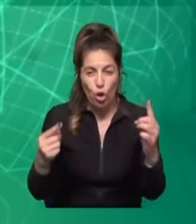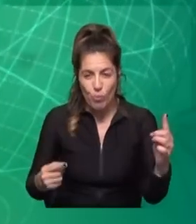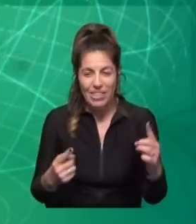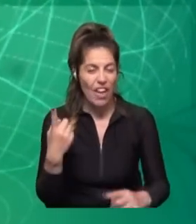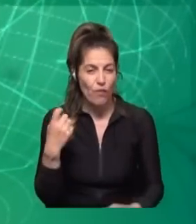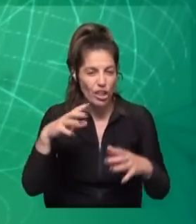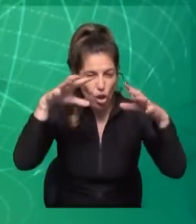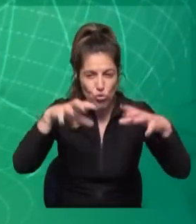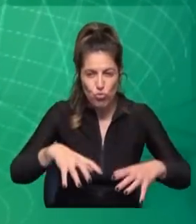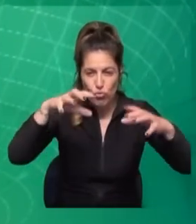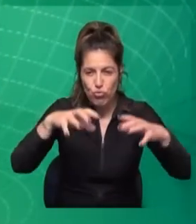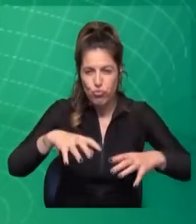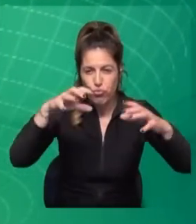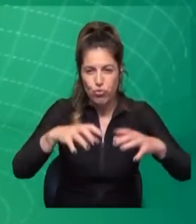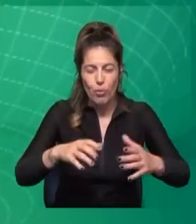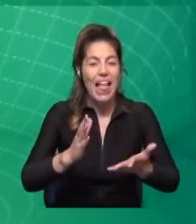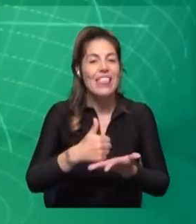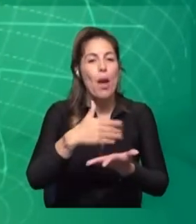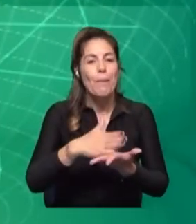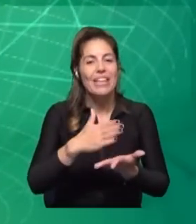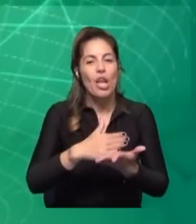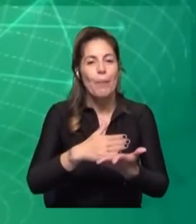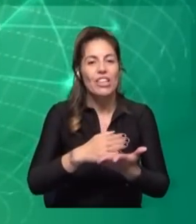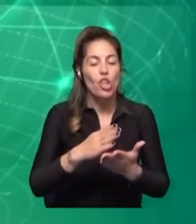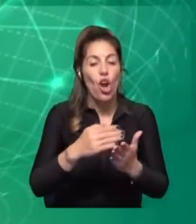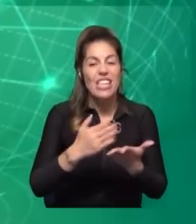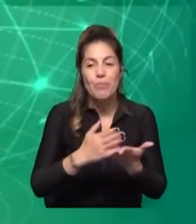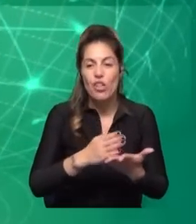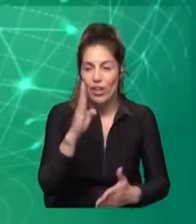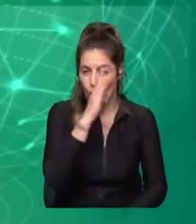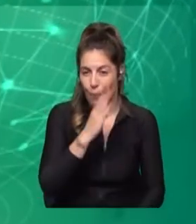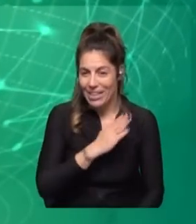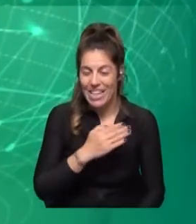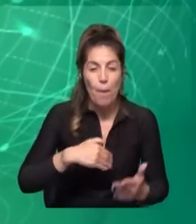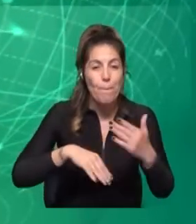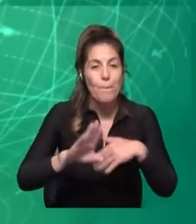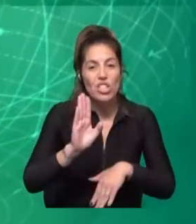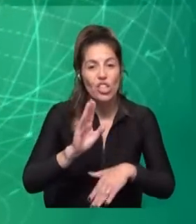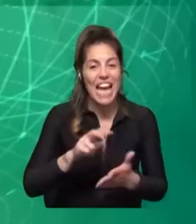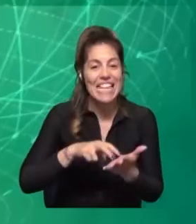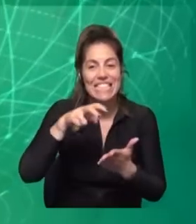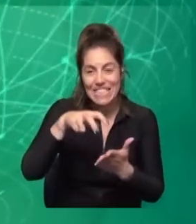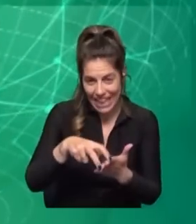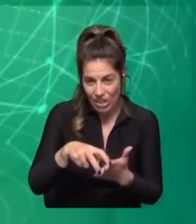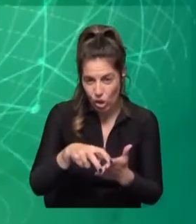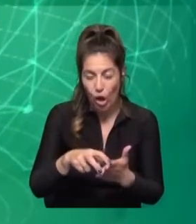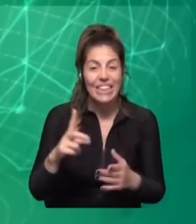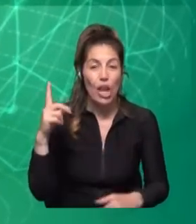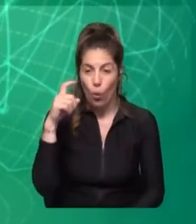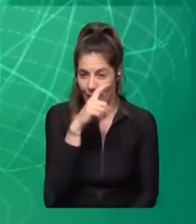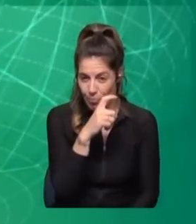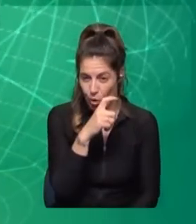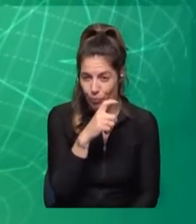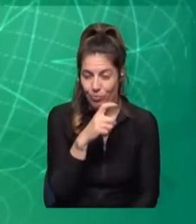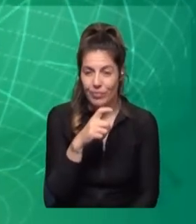y lluvias intensas como ven cubre todos los departamentos limítrofes con Brasil más la gran mayoría del territorio de salto y una parte importante de tacuarembó